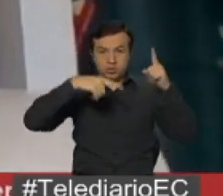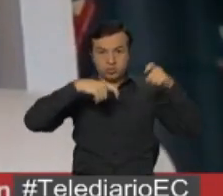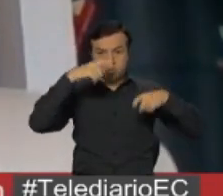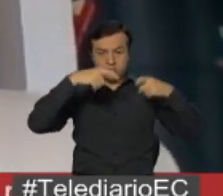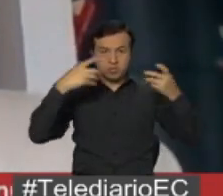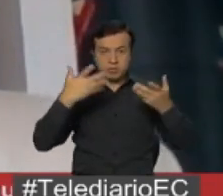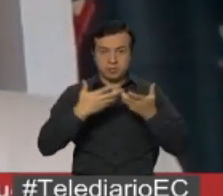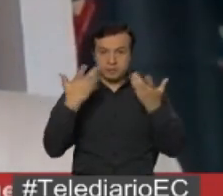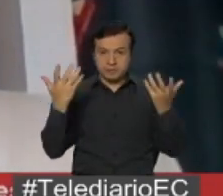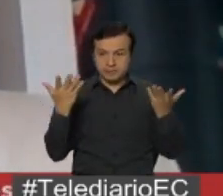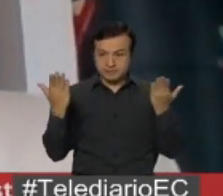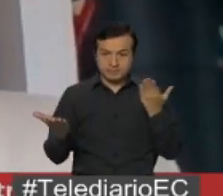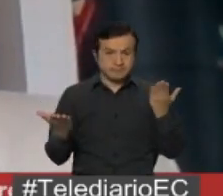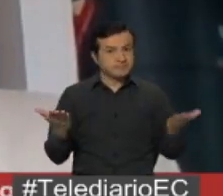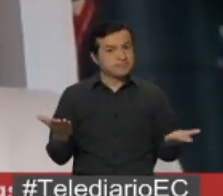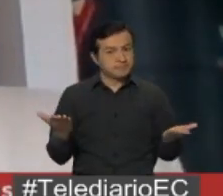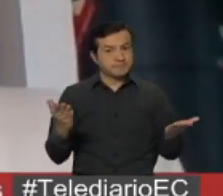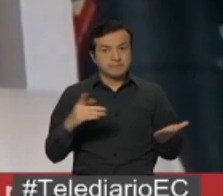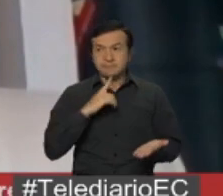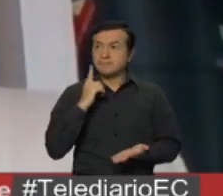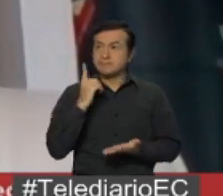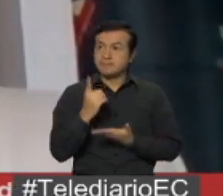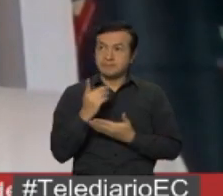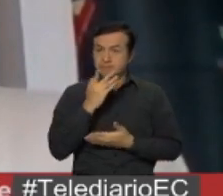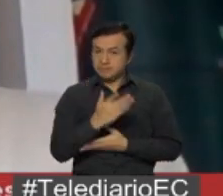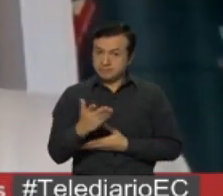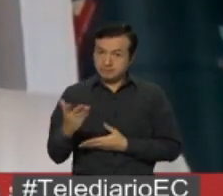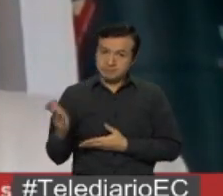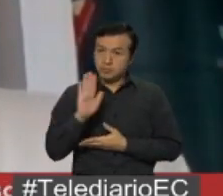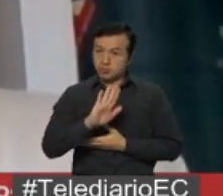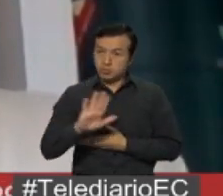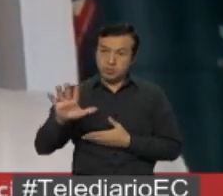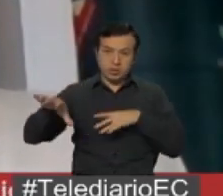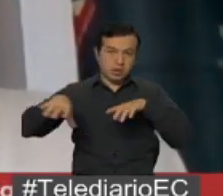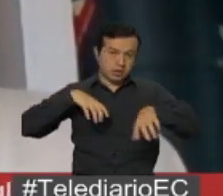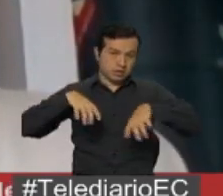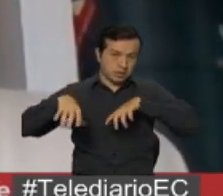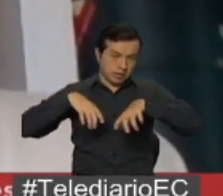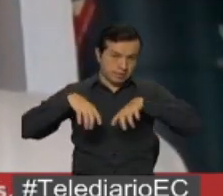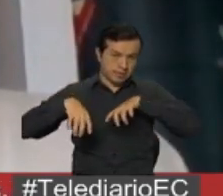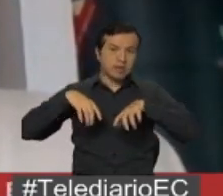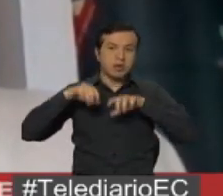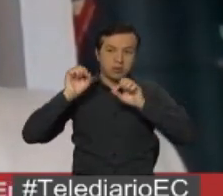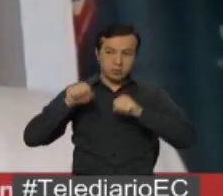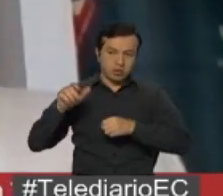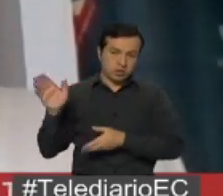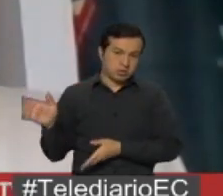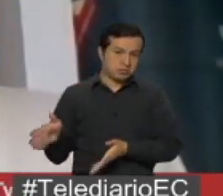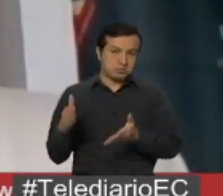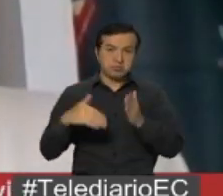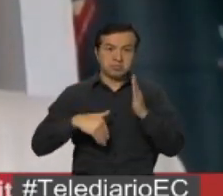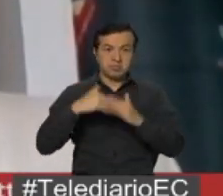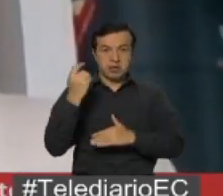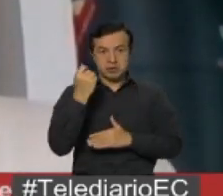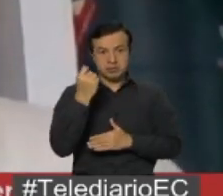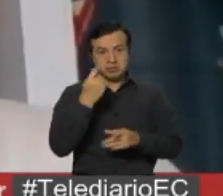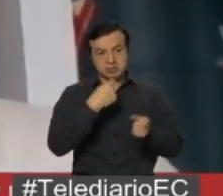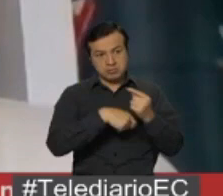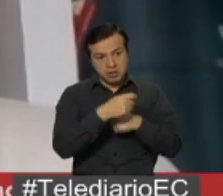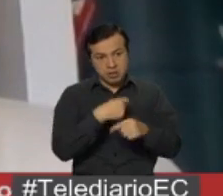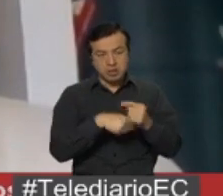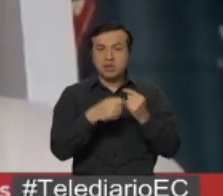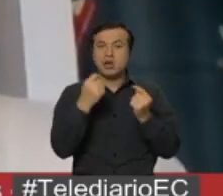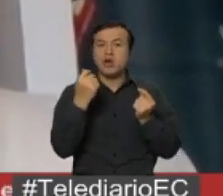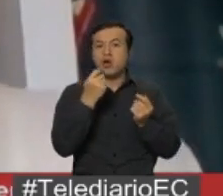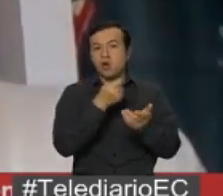que efectivamente como usted señalaba tienen actividades que les permiten o generar bienes o brindar